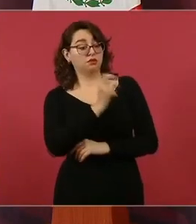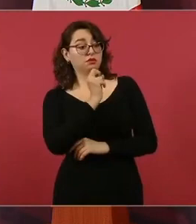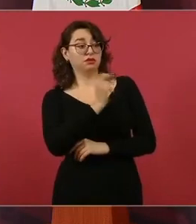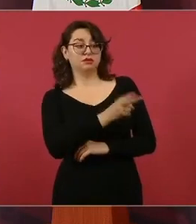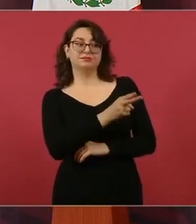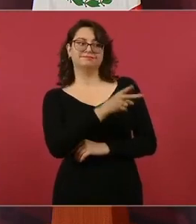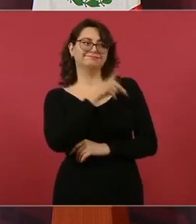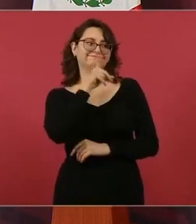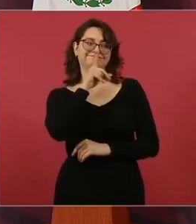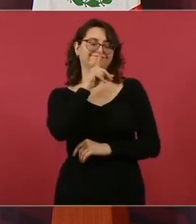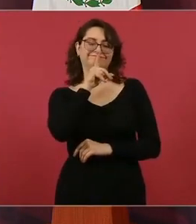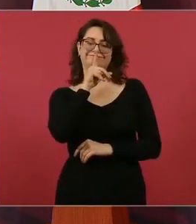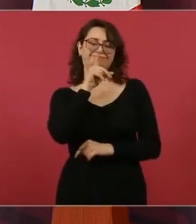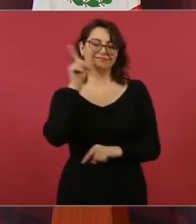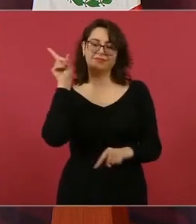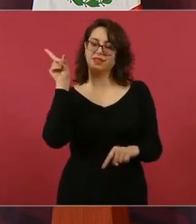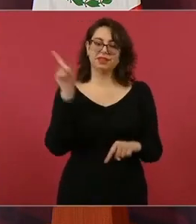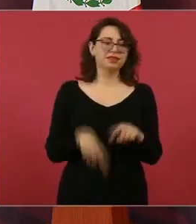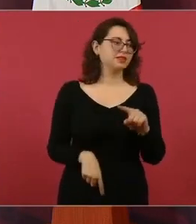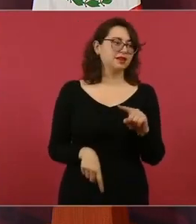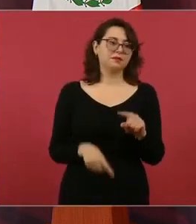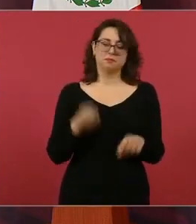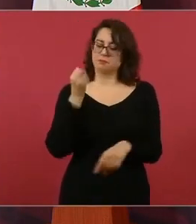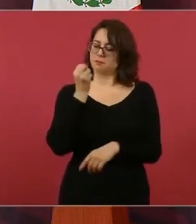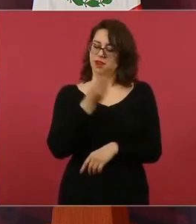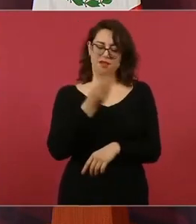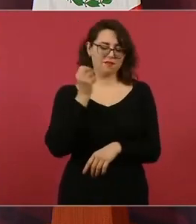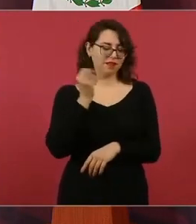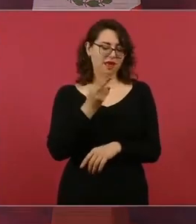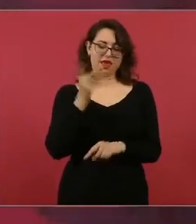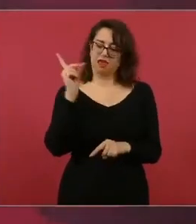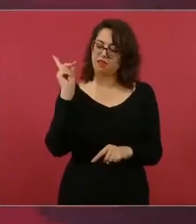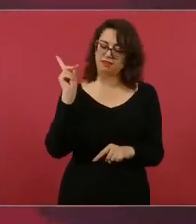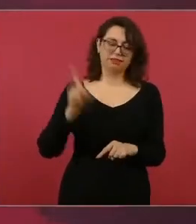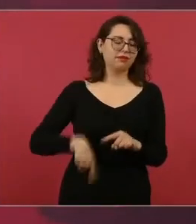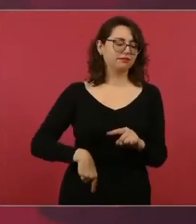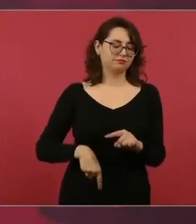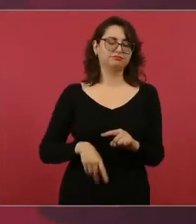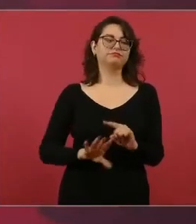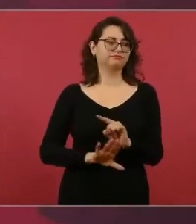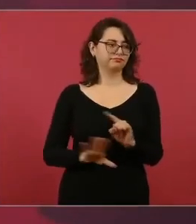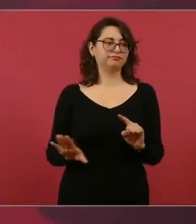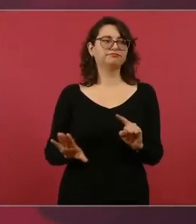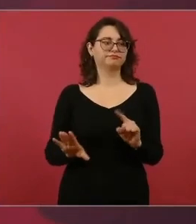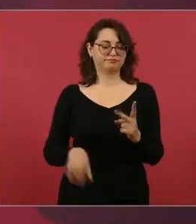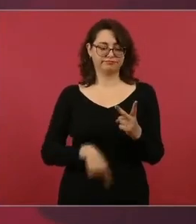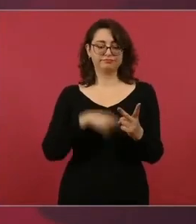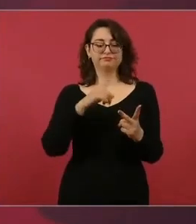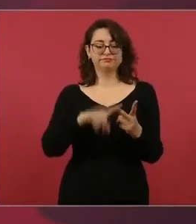fundamentalmente, y esa es la clave, por no permitir la corrupción.